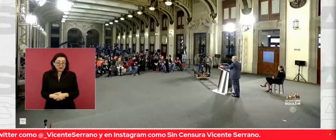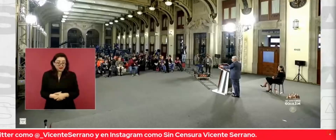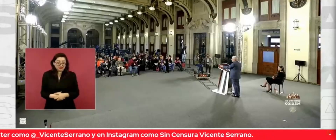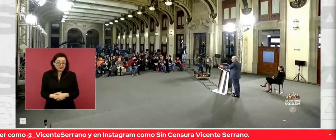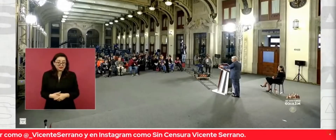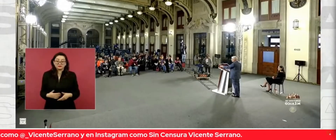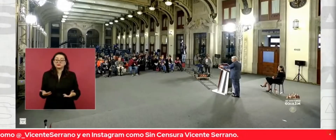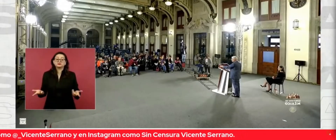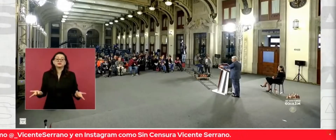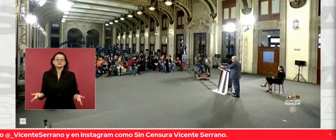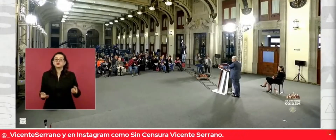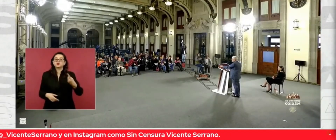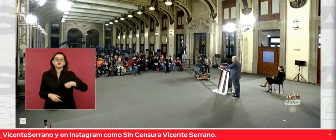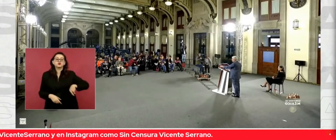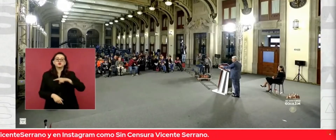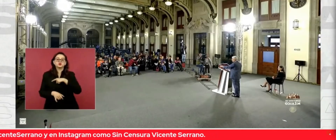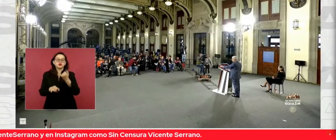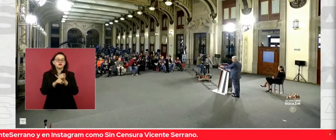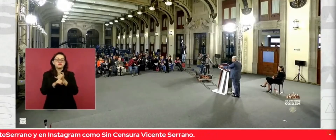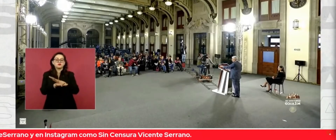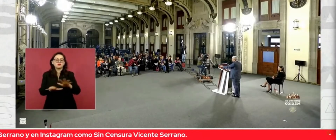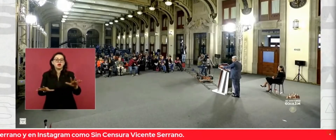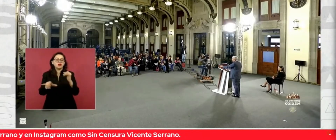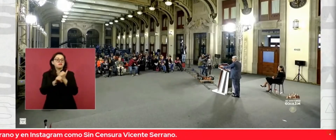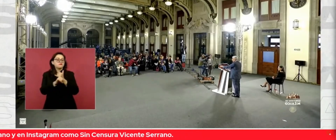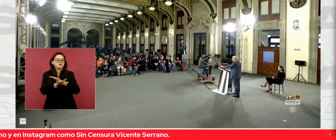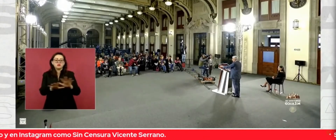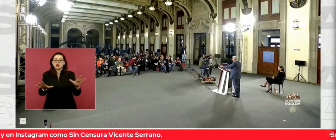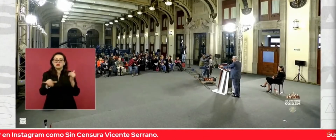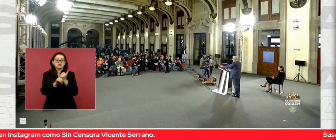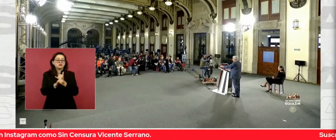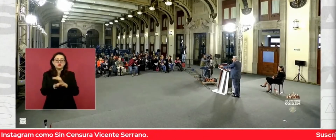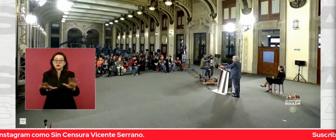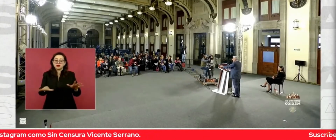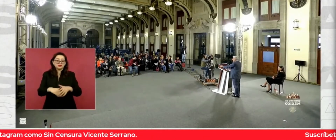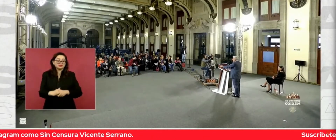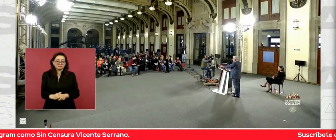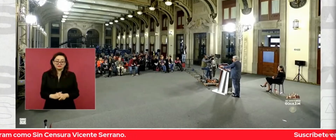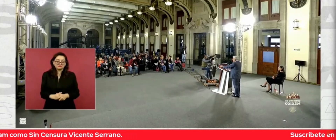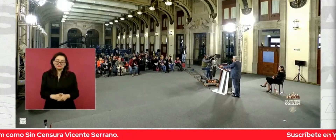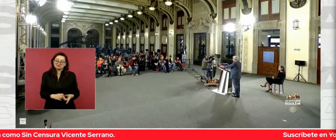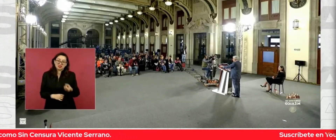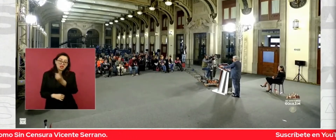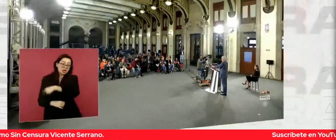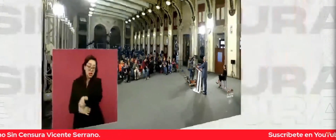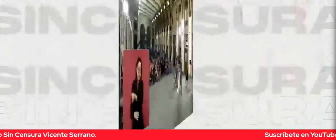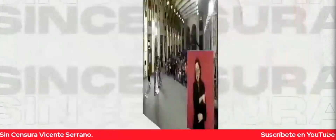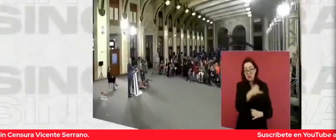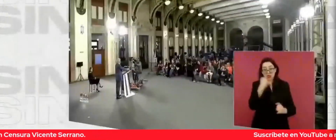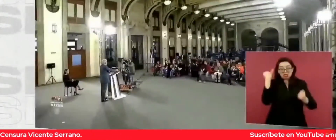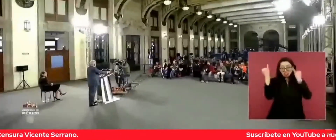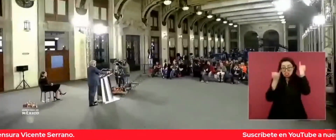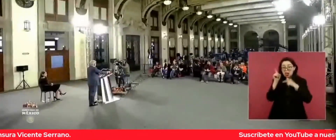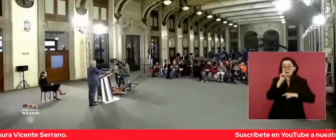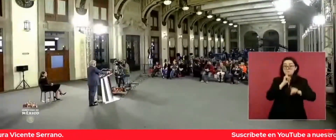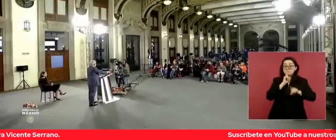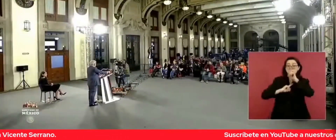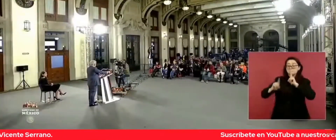No nos queda más contrarrestar y contrarrestar la